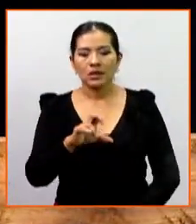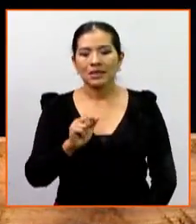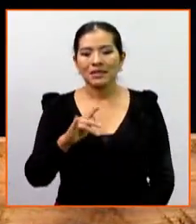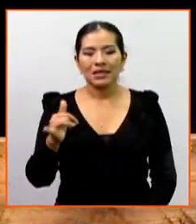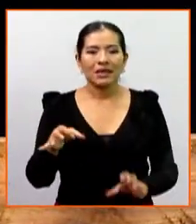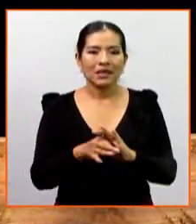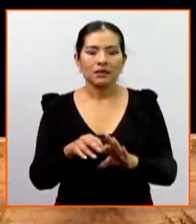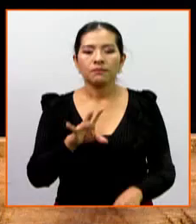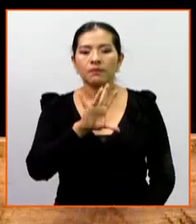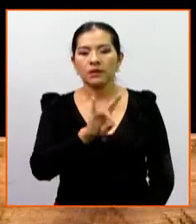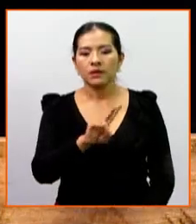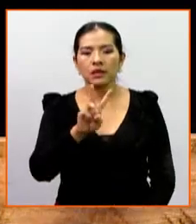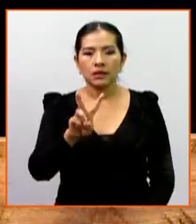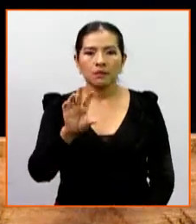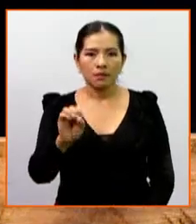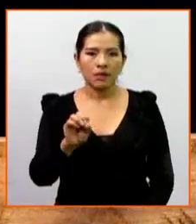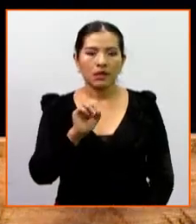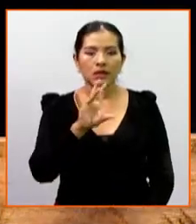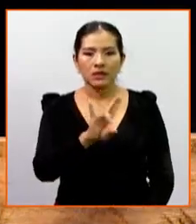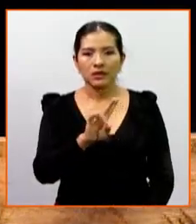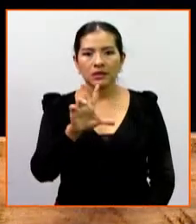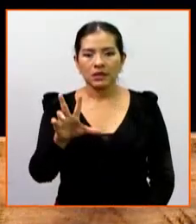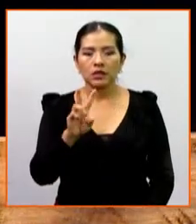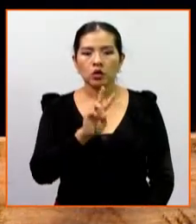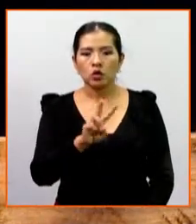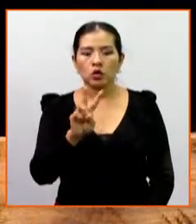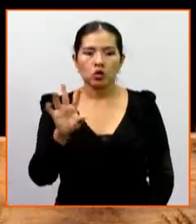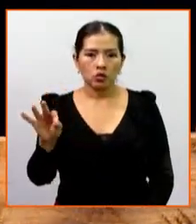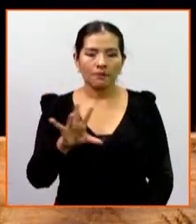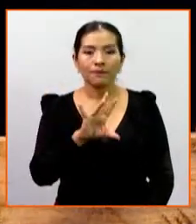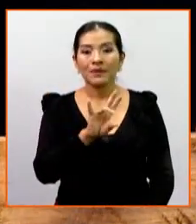al 720-73229. Les reitero,